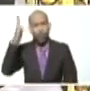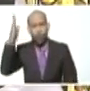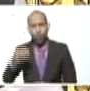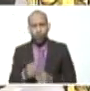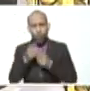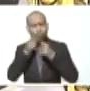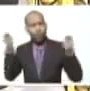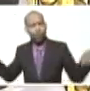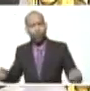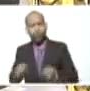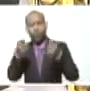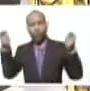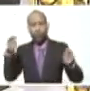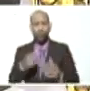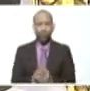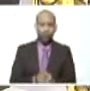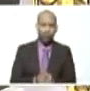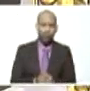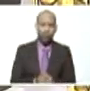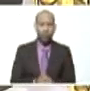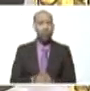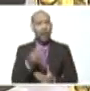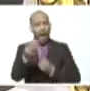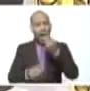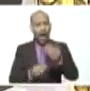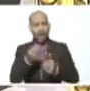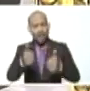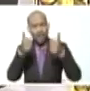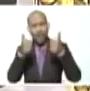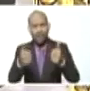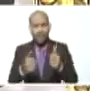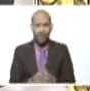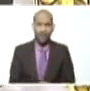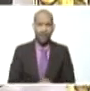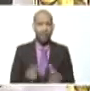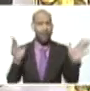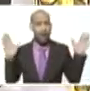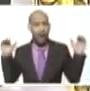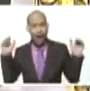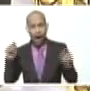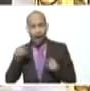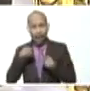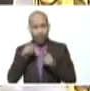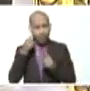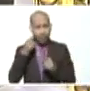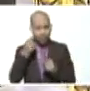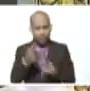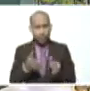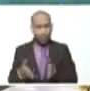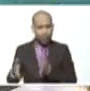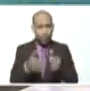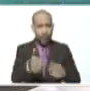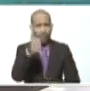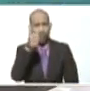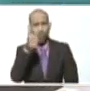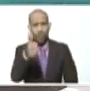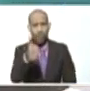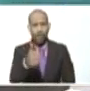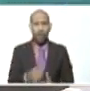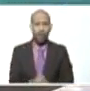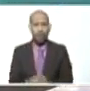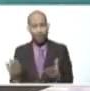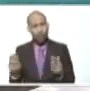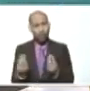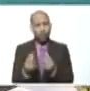del Señor, hagan el bien. Es el ángel que señala el camino del bien y lleva a la presencia